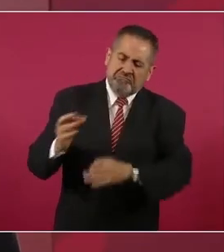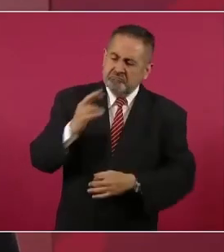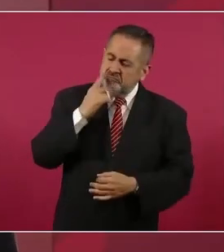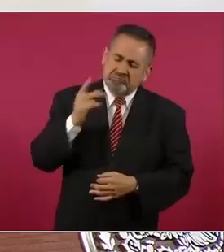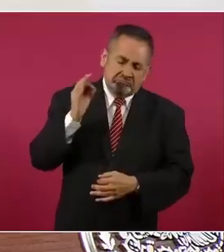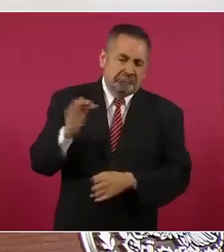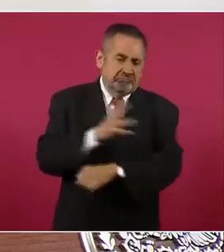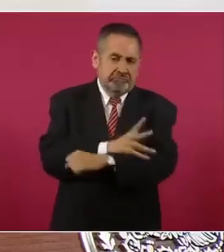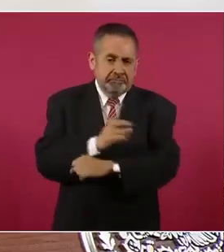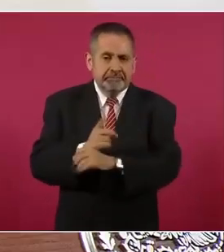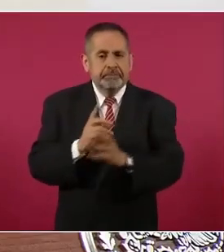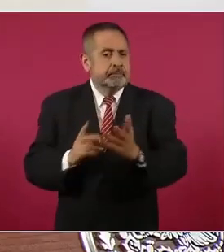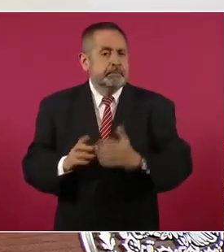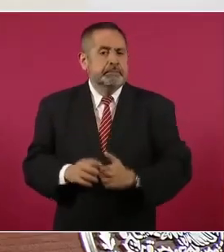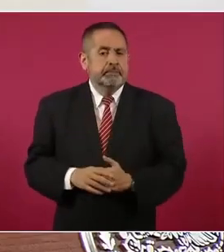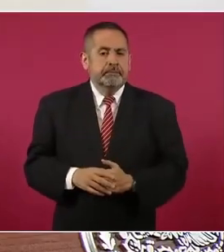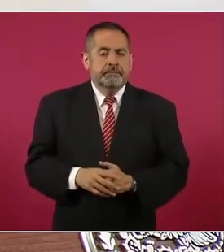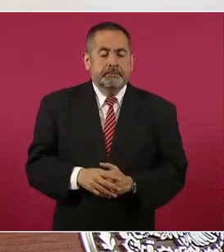Entonces,